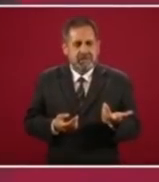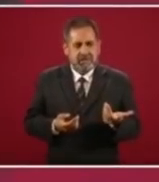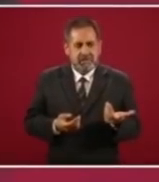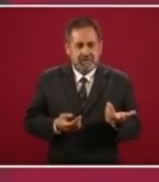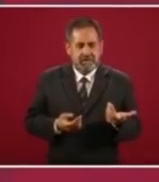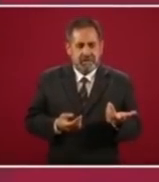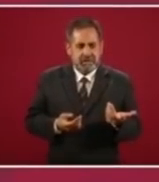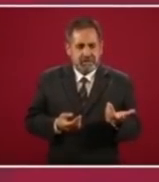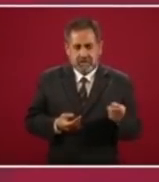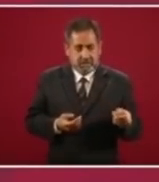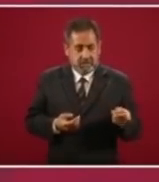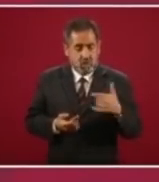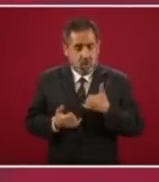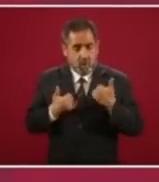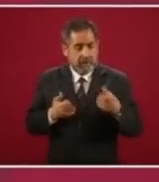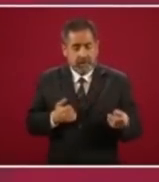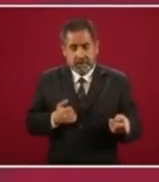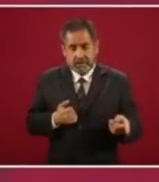se